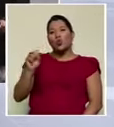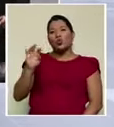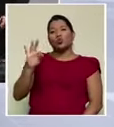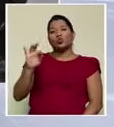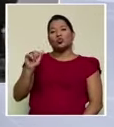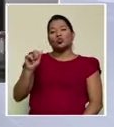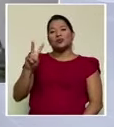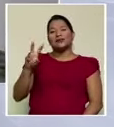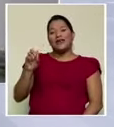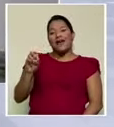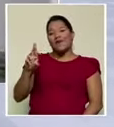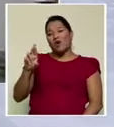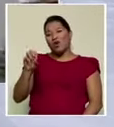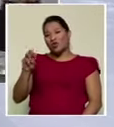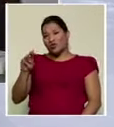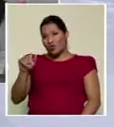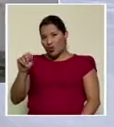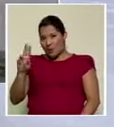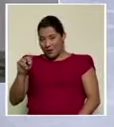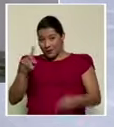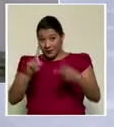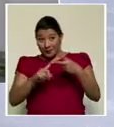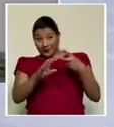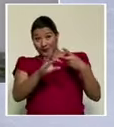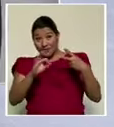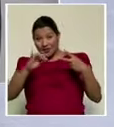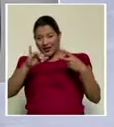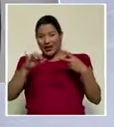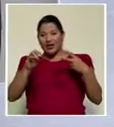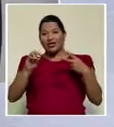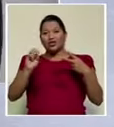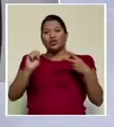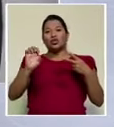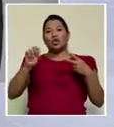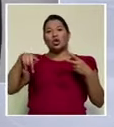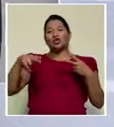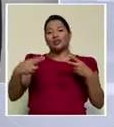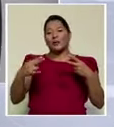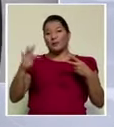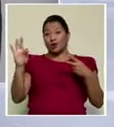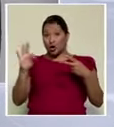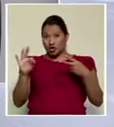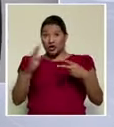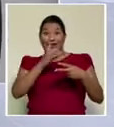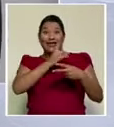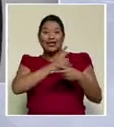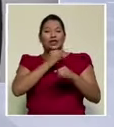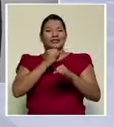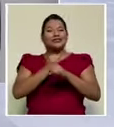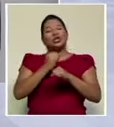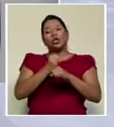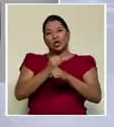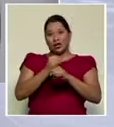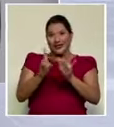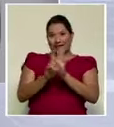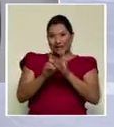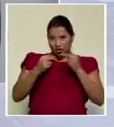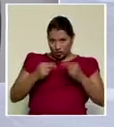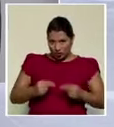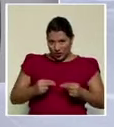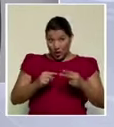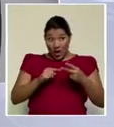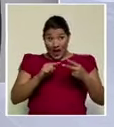y a Joseph Thompson, que no solamente en su condición de director del Instituto Interamericano de Derechos Humanos, sino también y muy particularmente en su condición